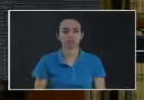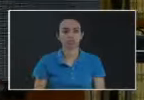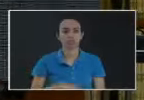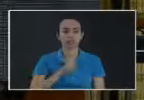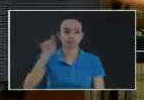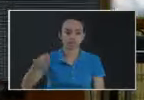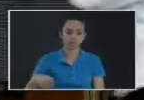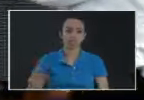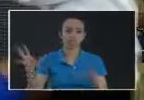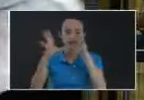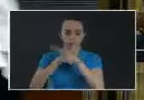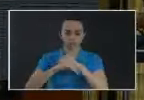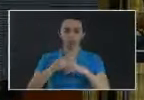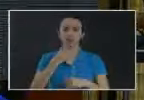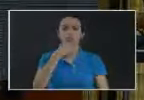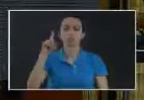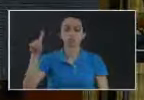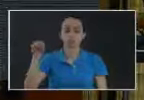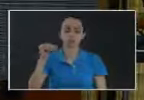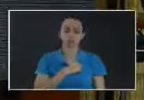Esta noche Dios quiere hacerte libre.